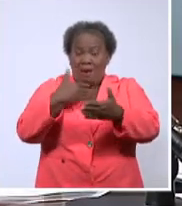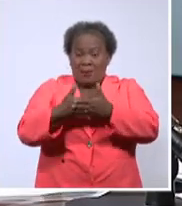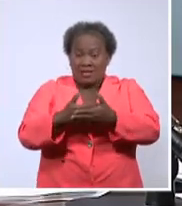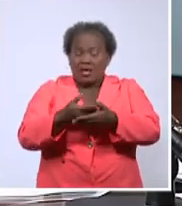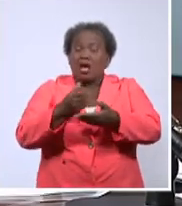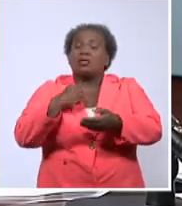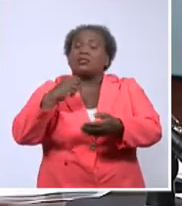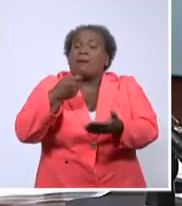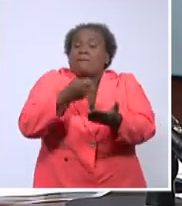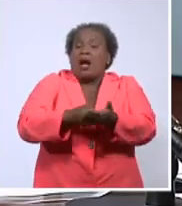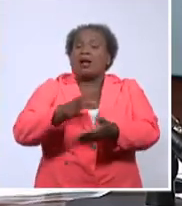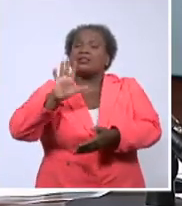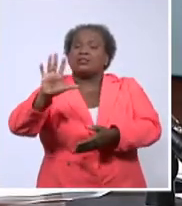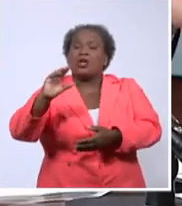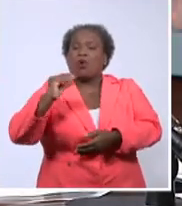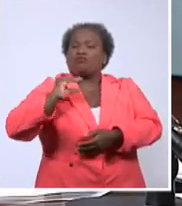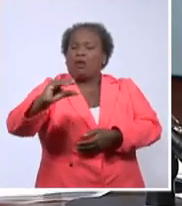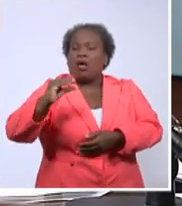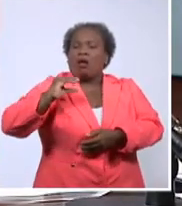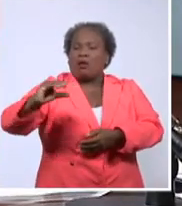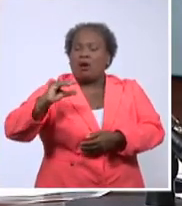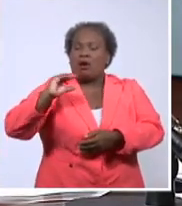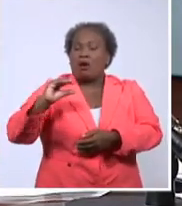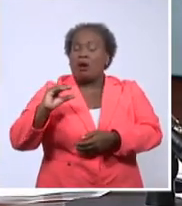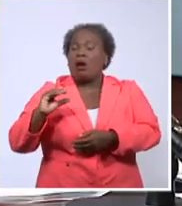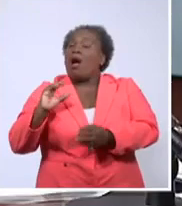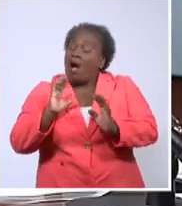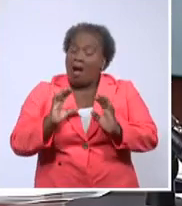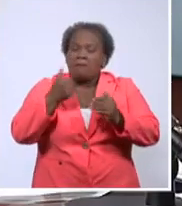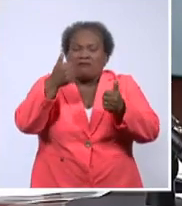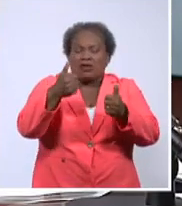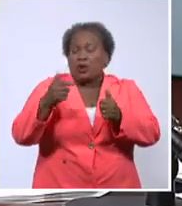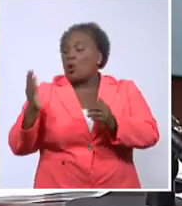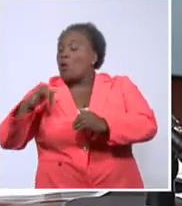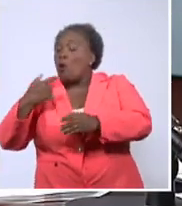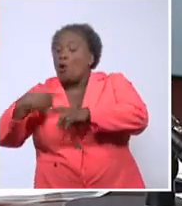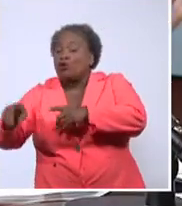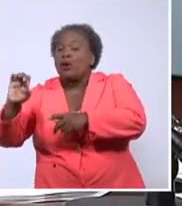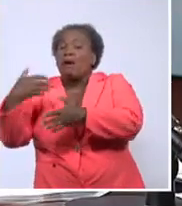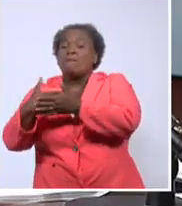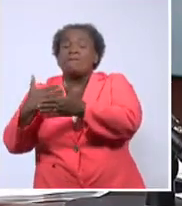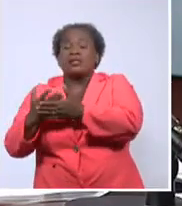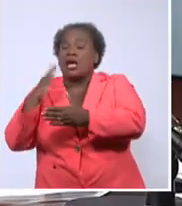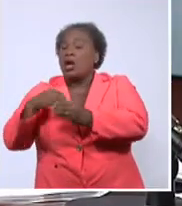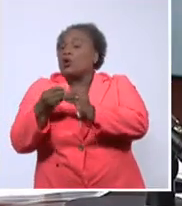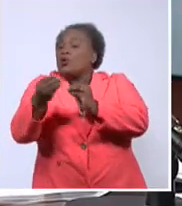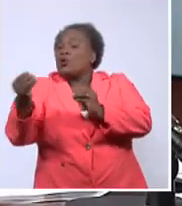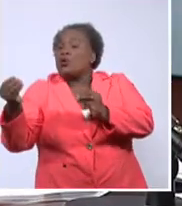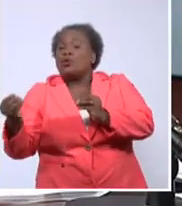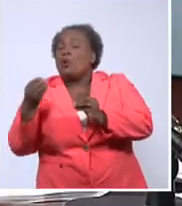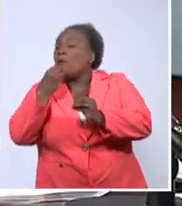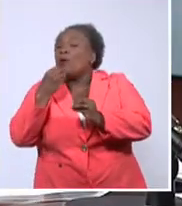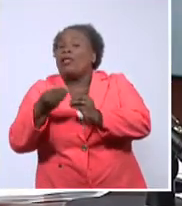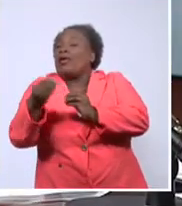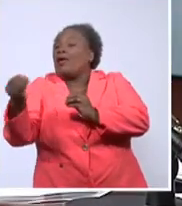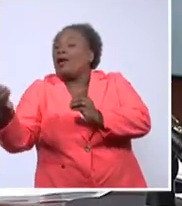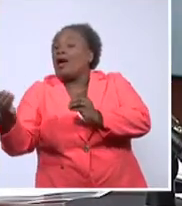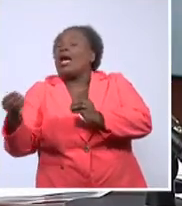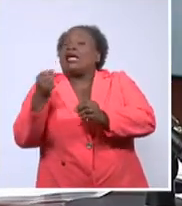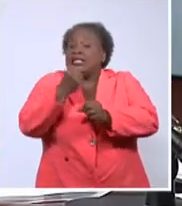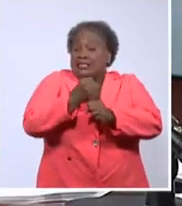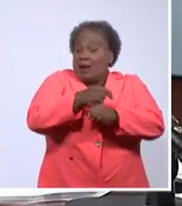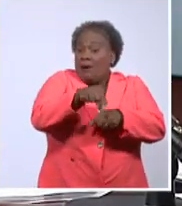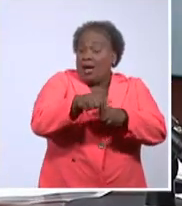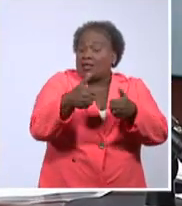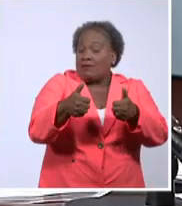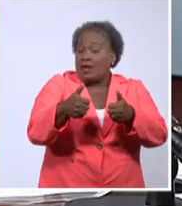las utilidades, perfecto, y está en una que no reparte porque la gestión es deficiente. No puede repartir utilidades. Sin embargo, va a cobrar el